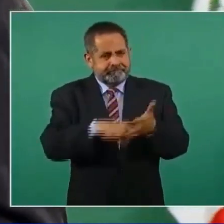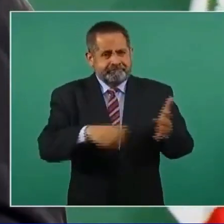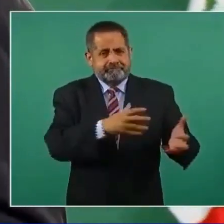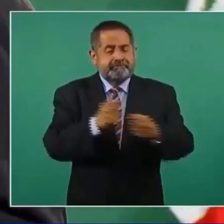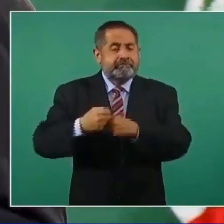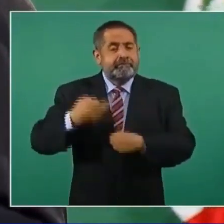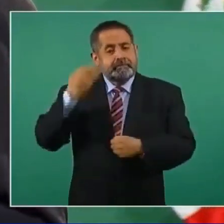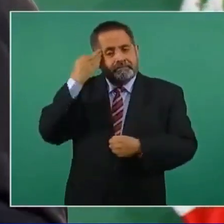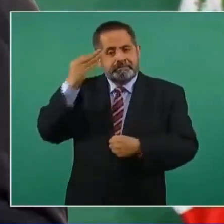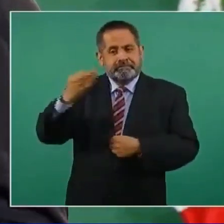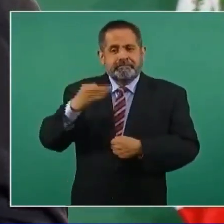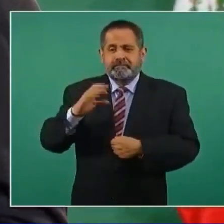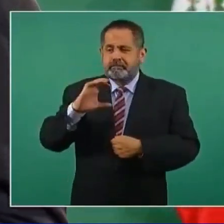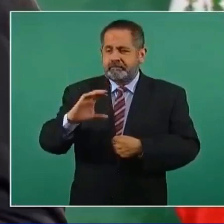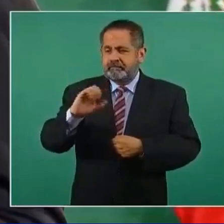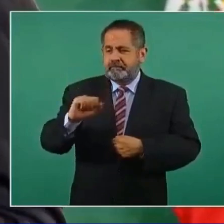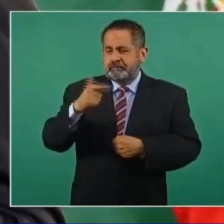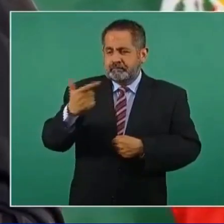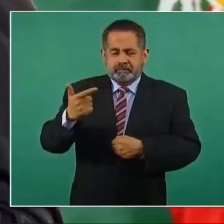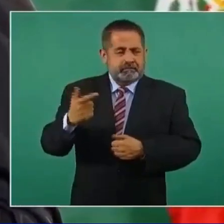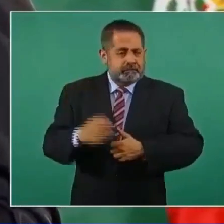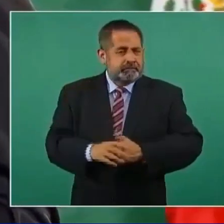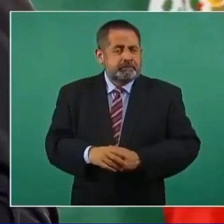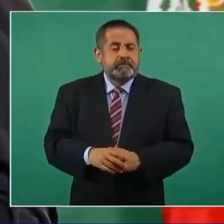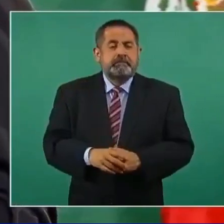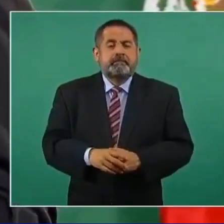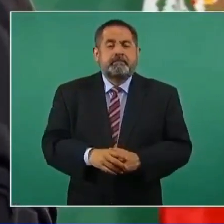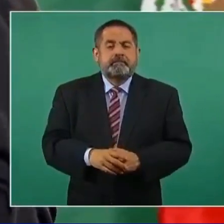durante el gobierno de Salinas de Gortari.